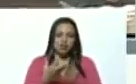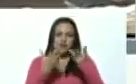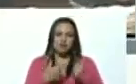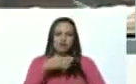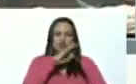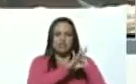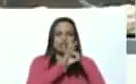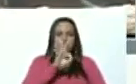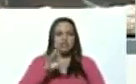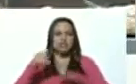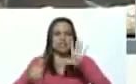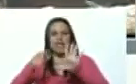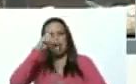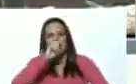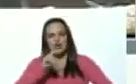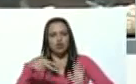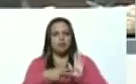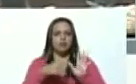año